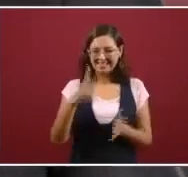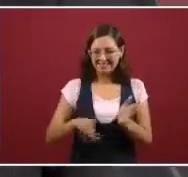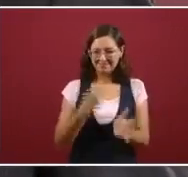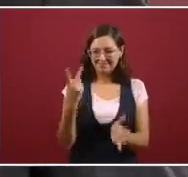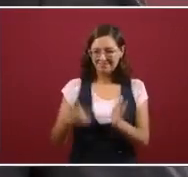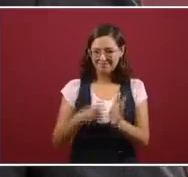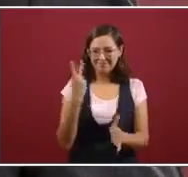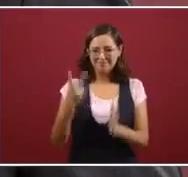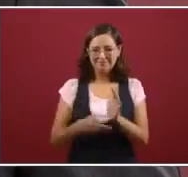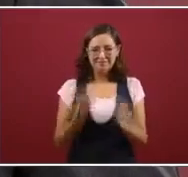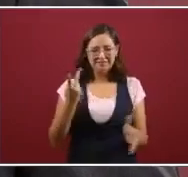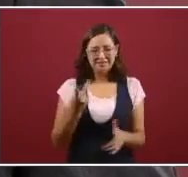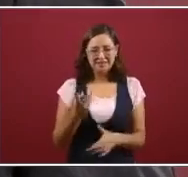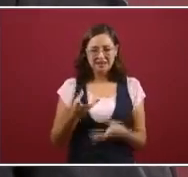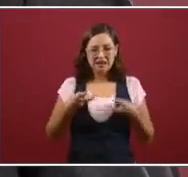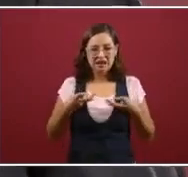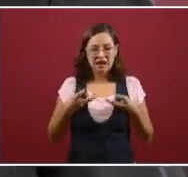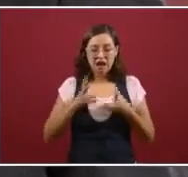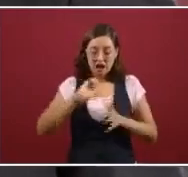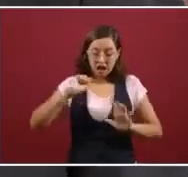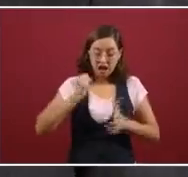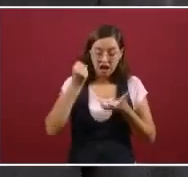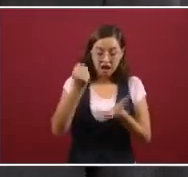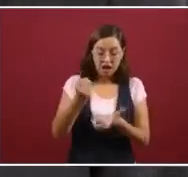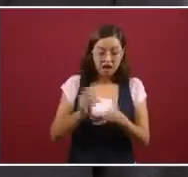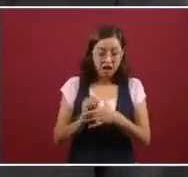significarían 350 mil millones de pesos